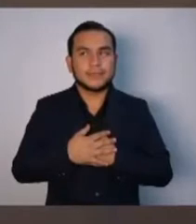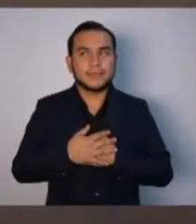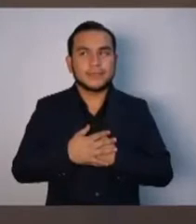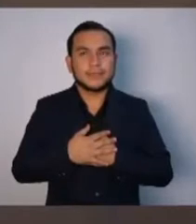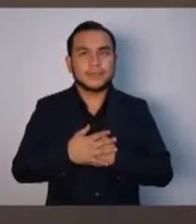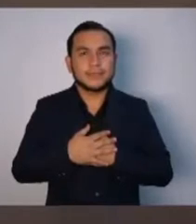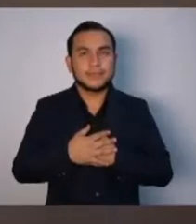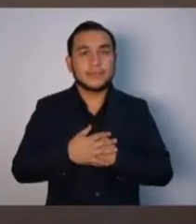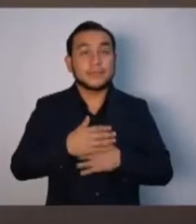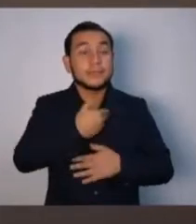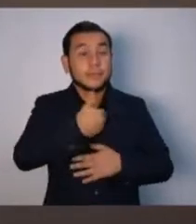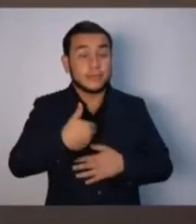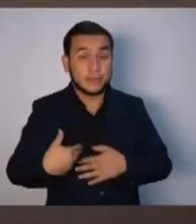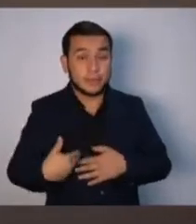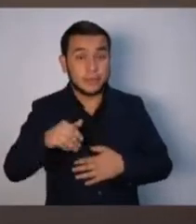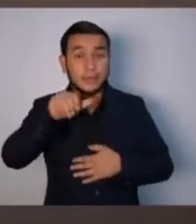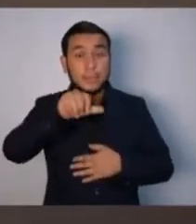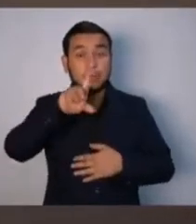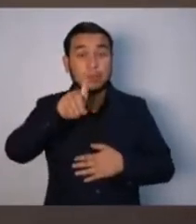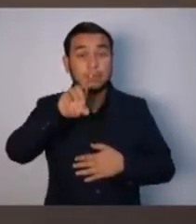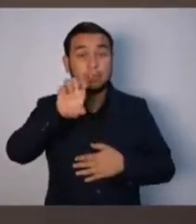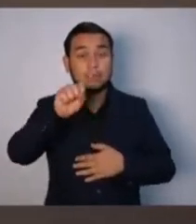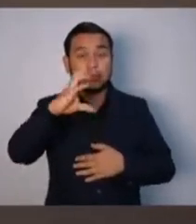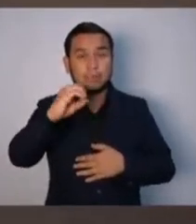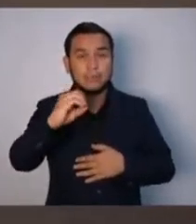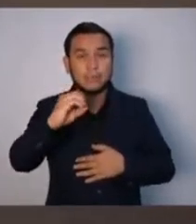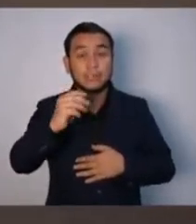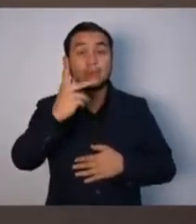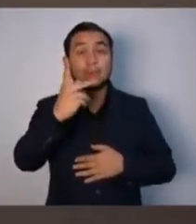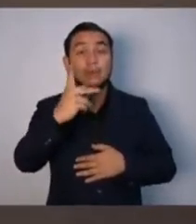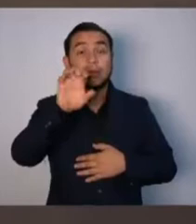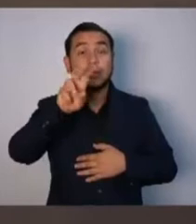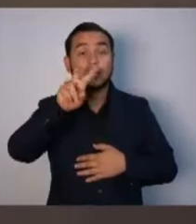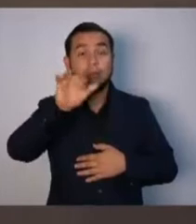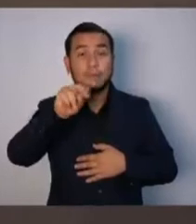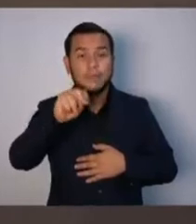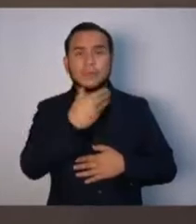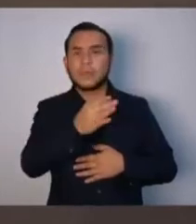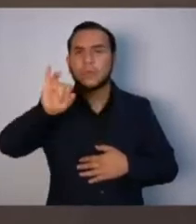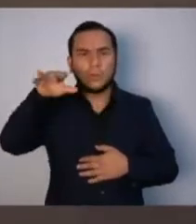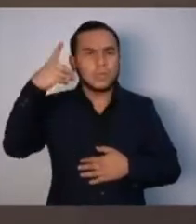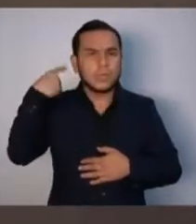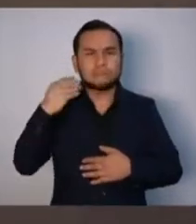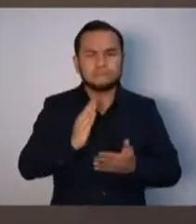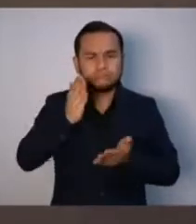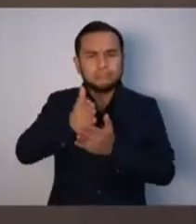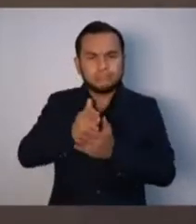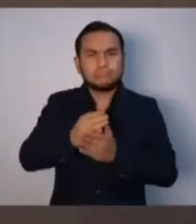señor presidente de la asociación de desarrollo comunal el mozote kelvin márquez y miembros de la directiva que le acompañan